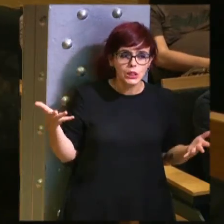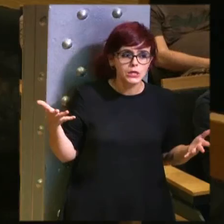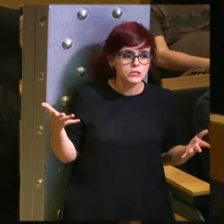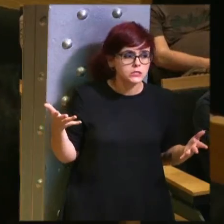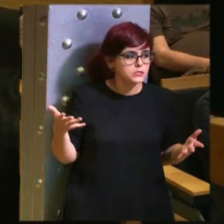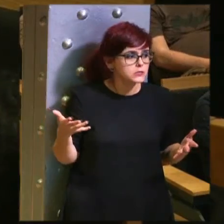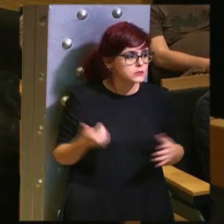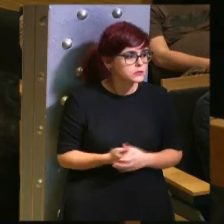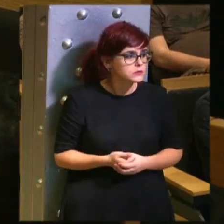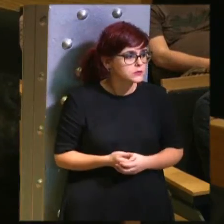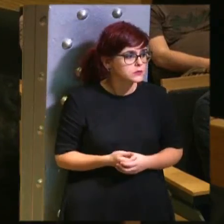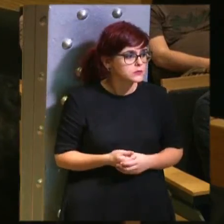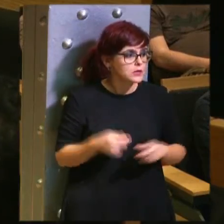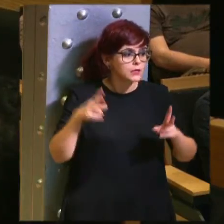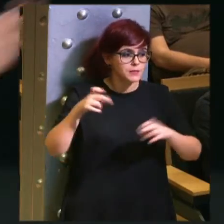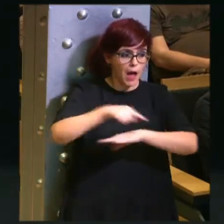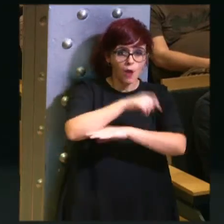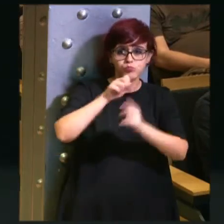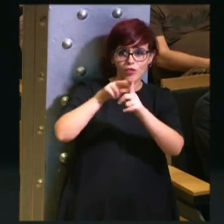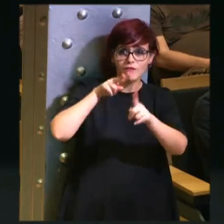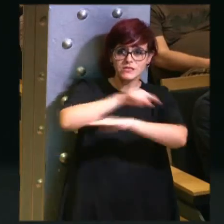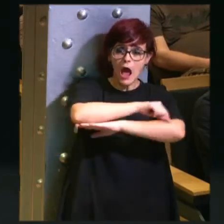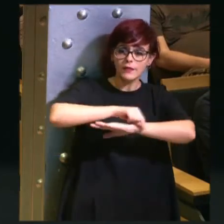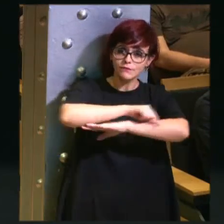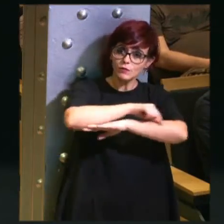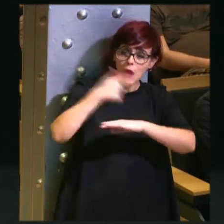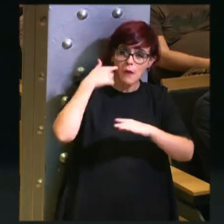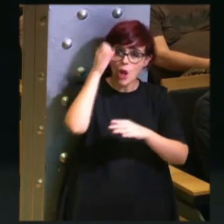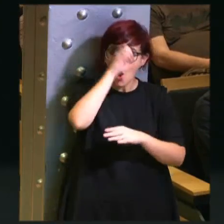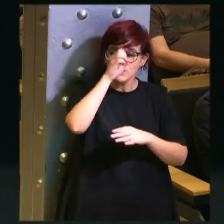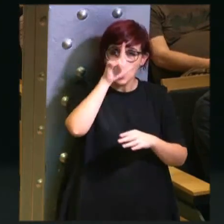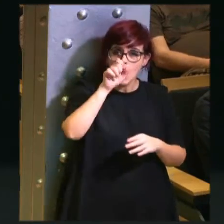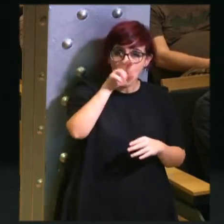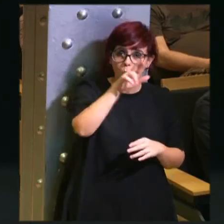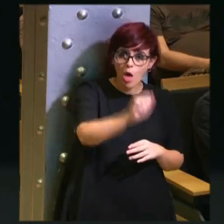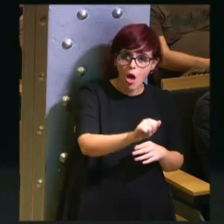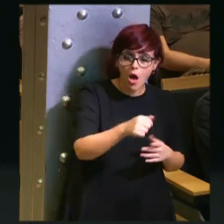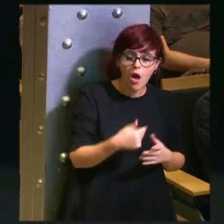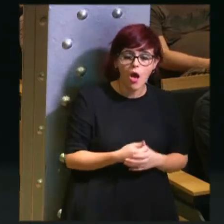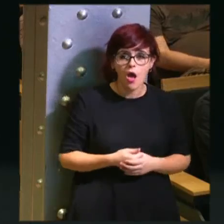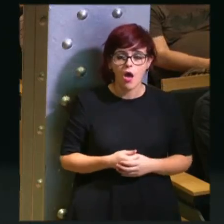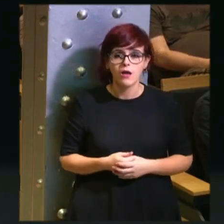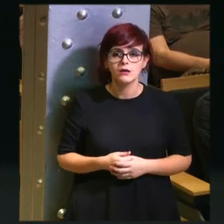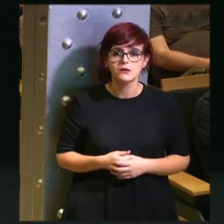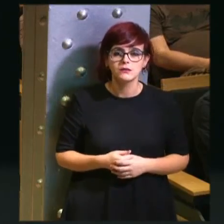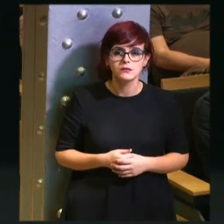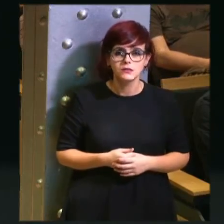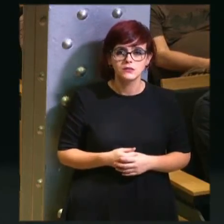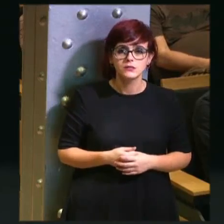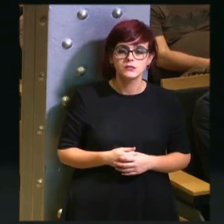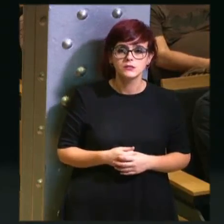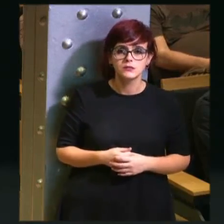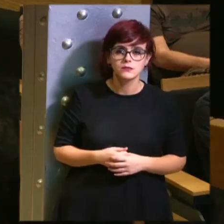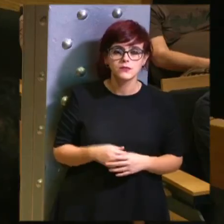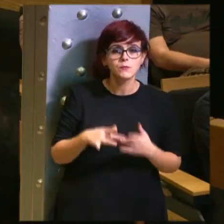Sobre todo desde el punto de vista de la arquitectura, pues a ver qué opinan nuestros ponentes desde la pregunta. Claro, desde el punto de